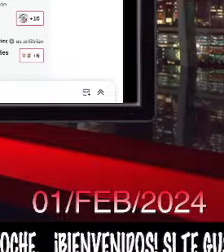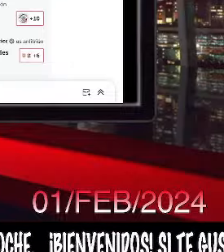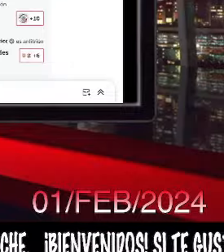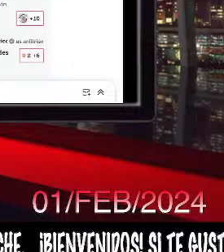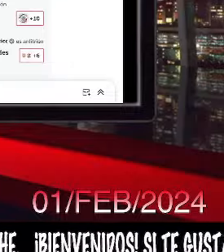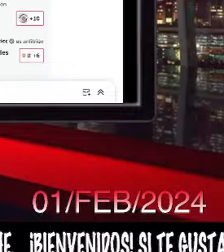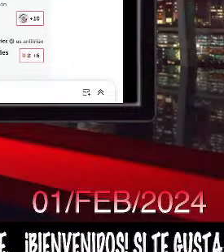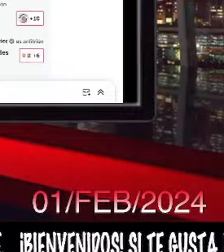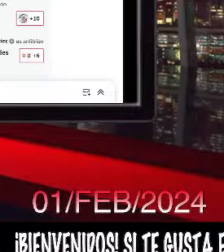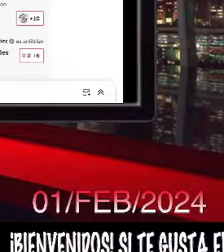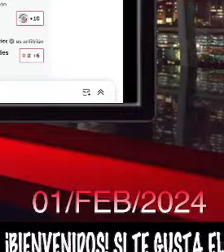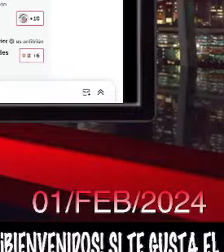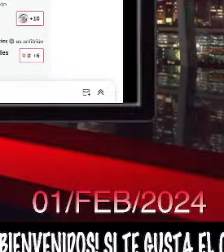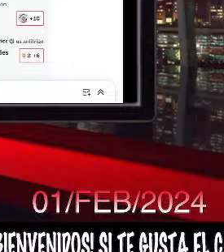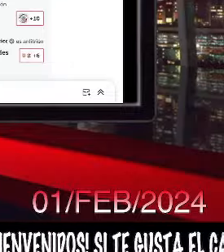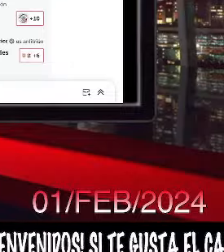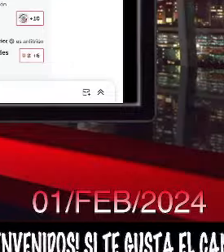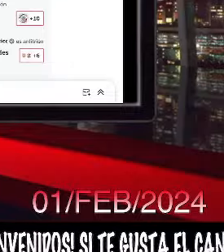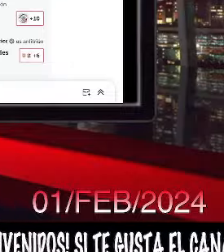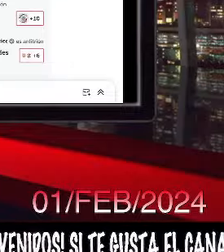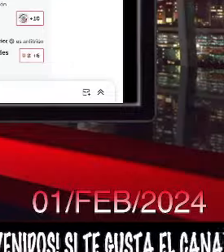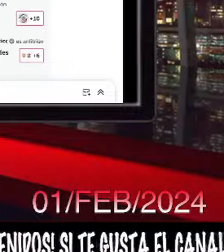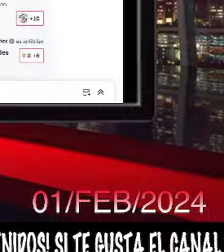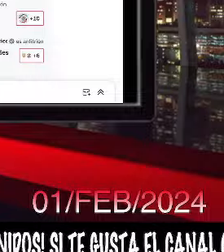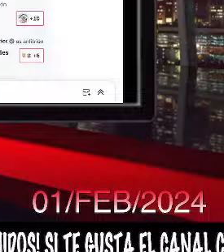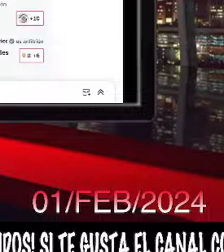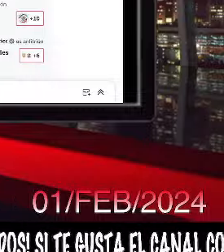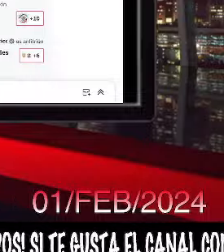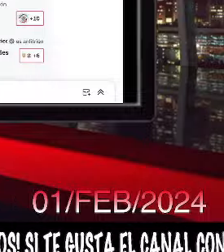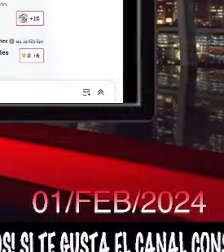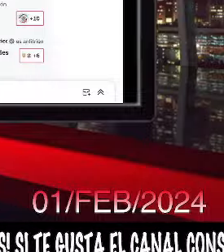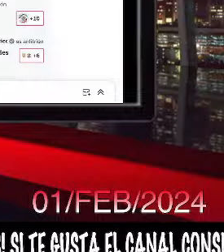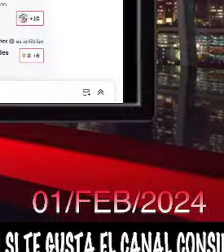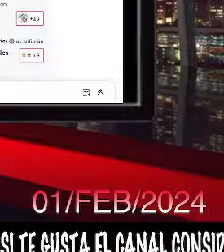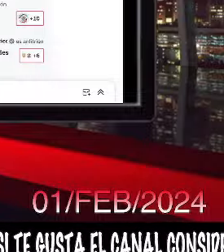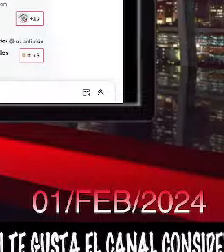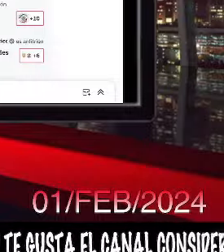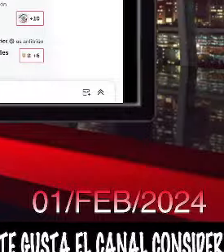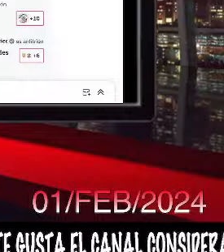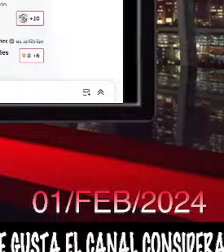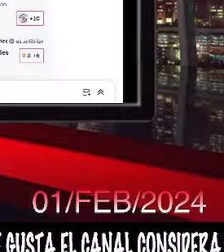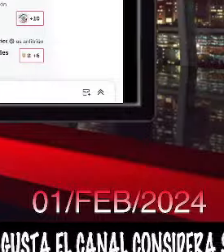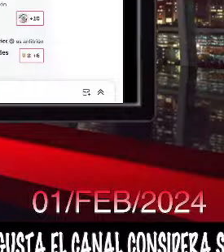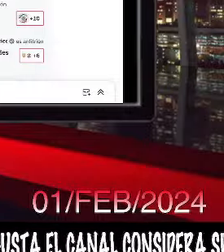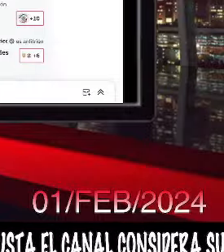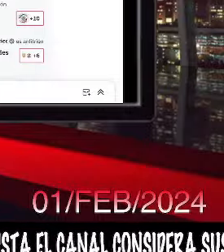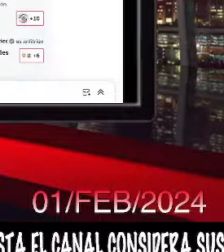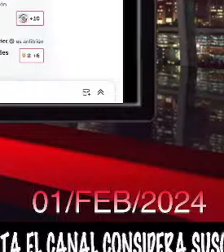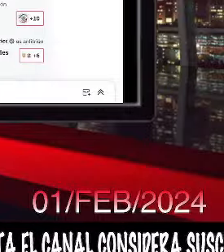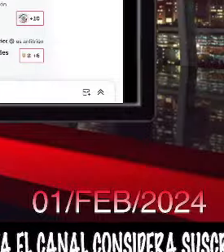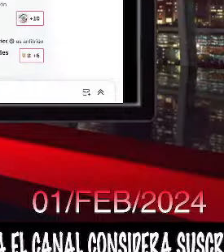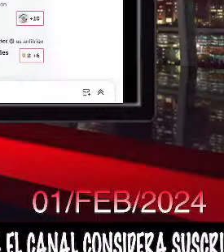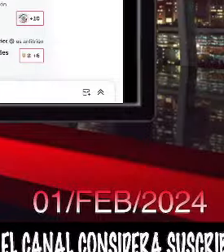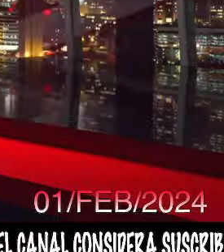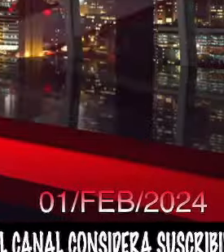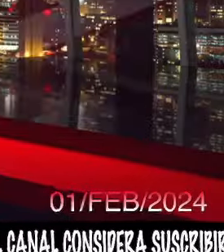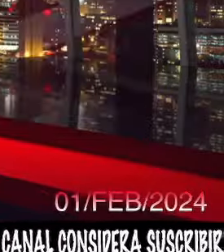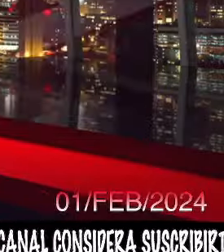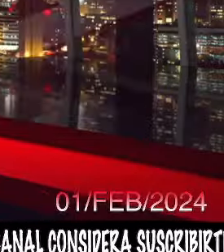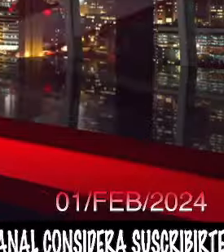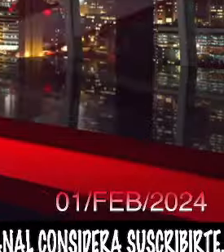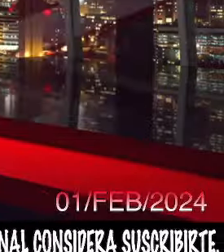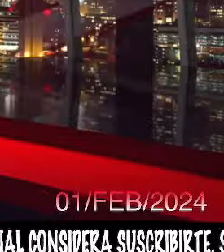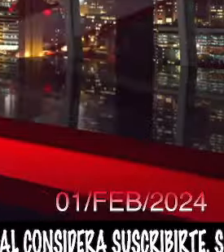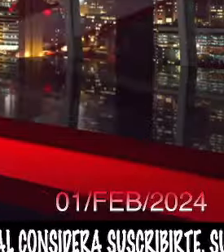parar hablando del viejo PRD, de Cuauhtémoc Cárdenas. Y del fondo, pues obviamente la gente está esperando